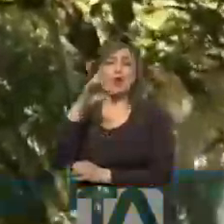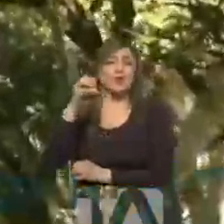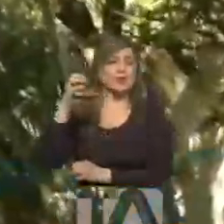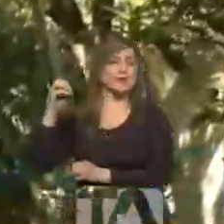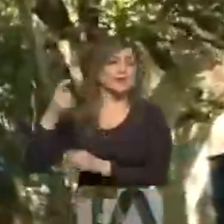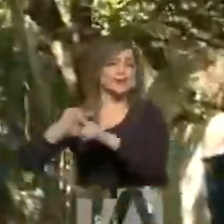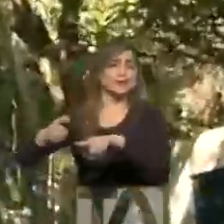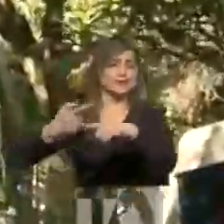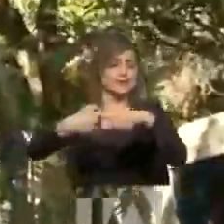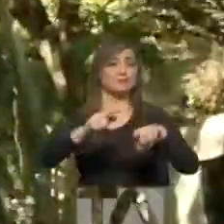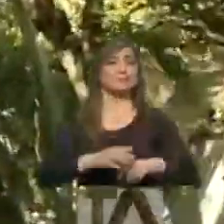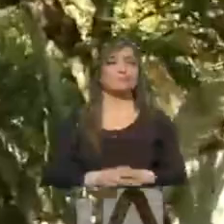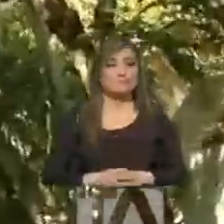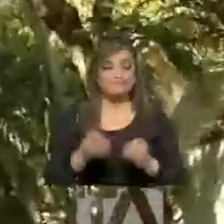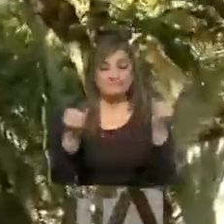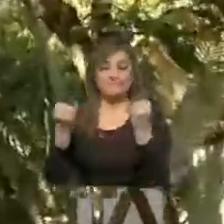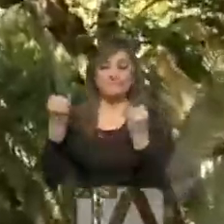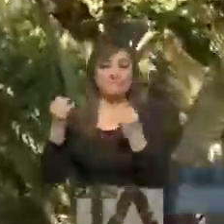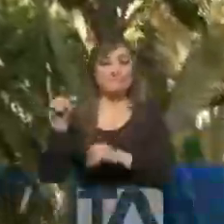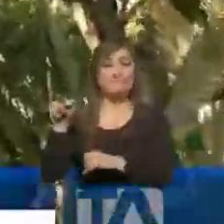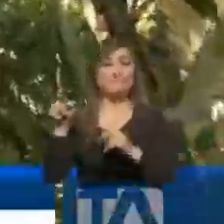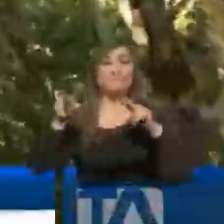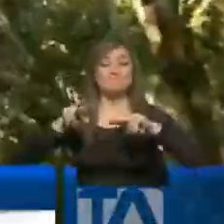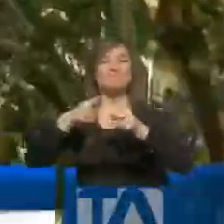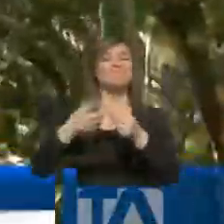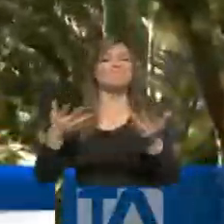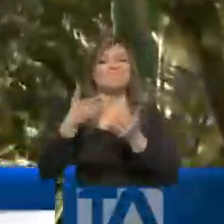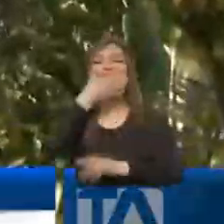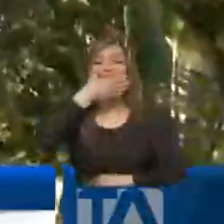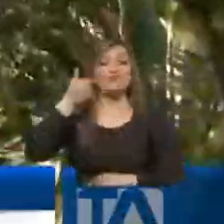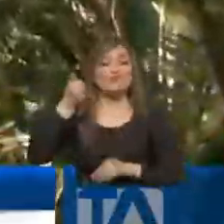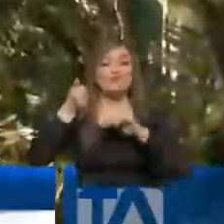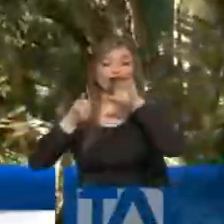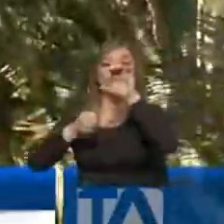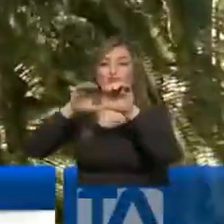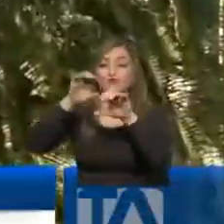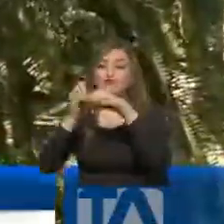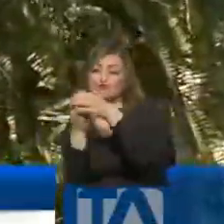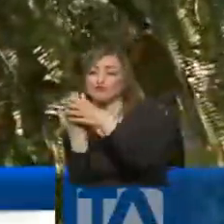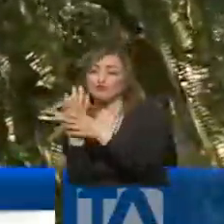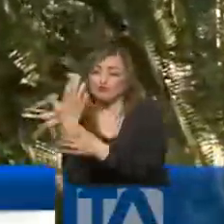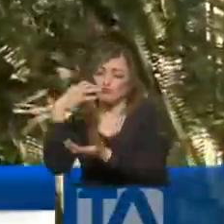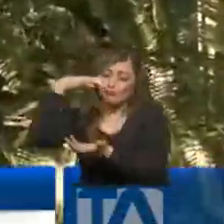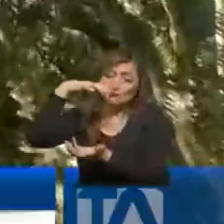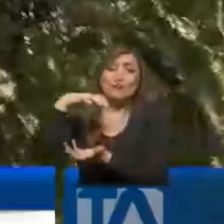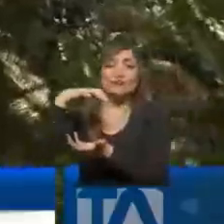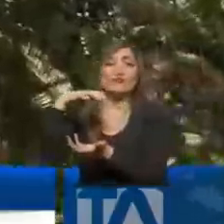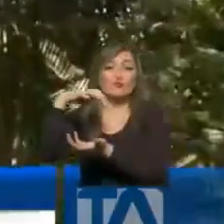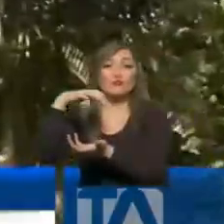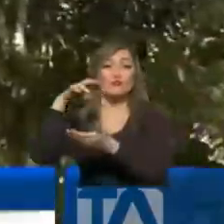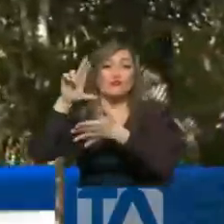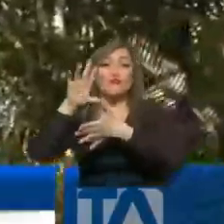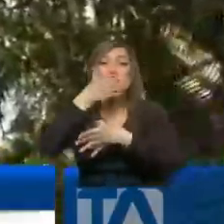y también aquí en el Jardín Botánico de Quito está ubicado el mejor museo de bonsáis de Latinoamérica, así como lo